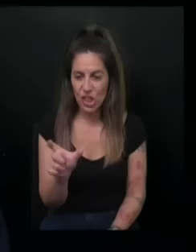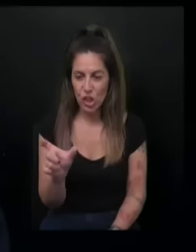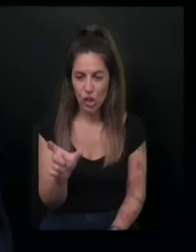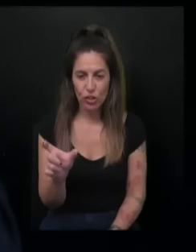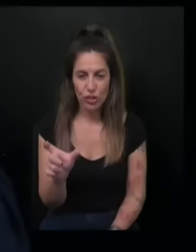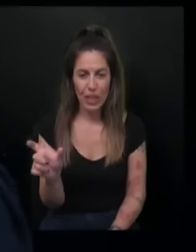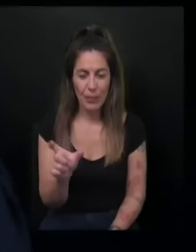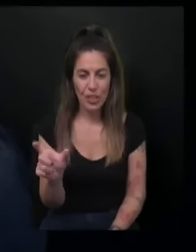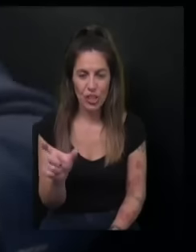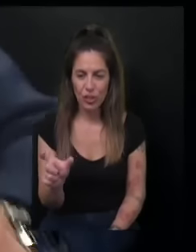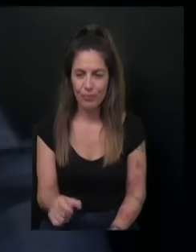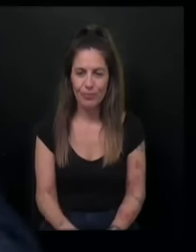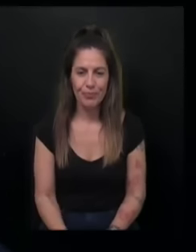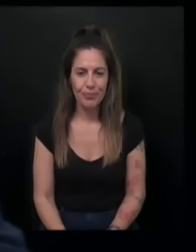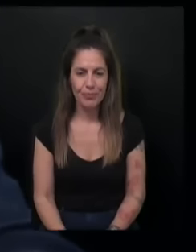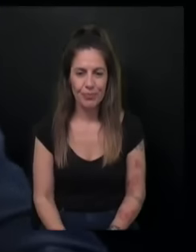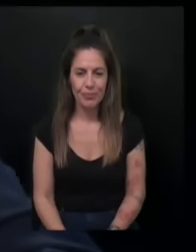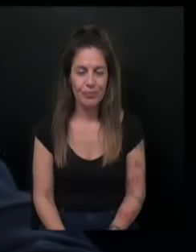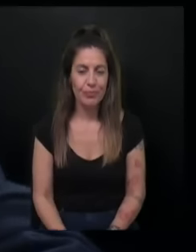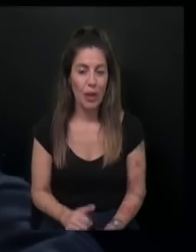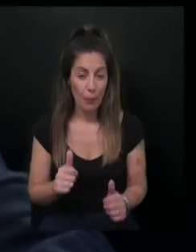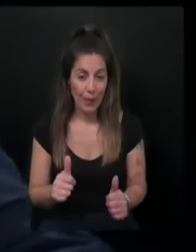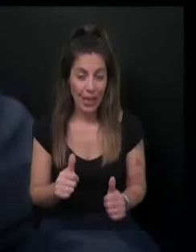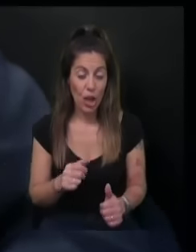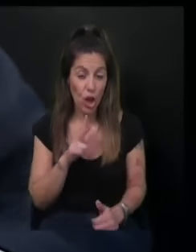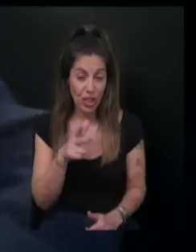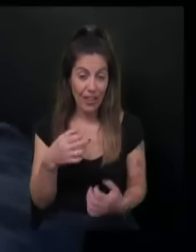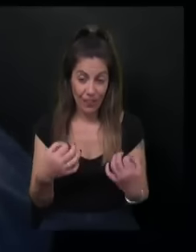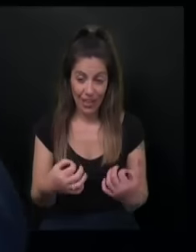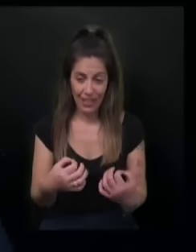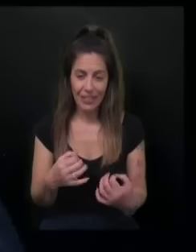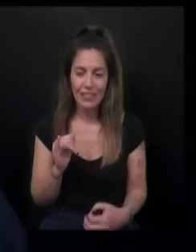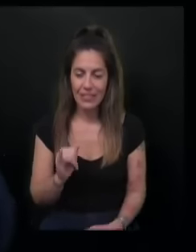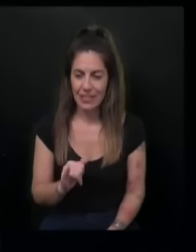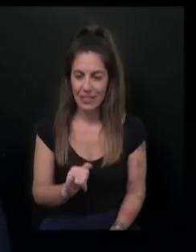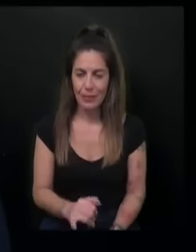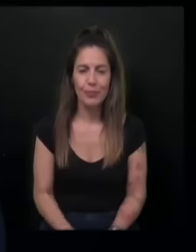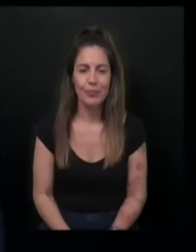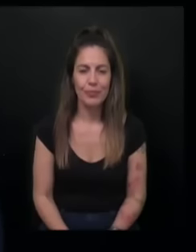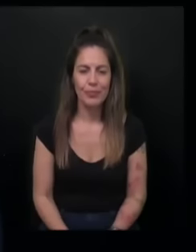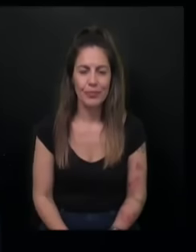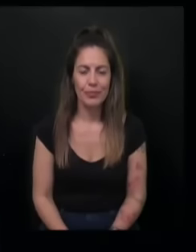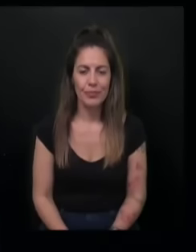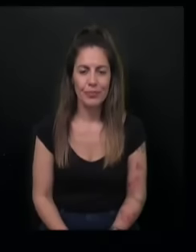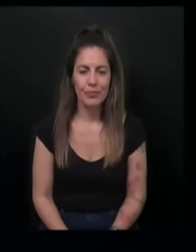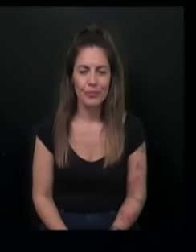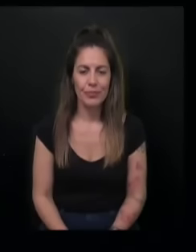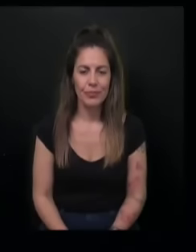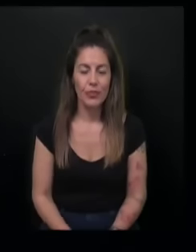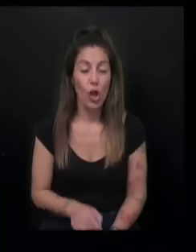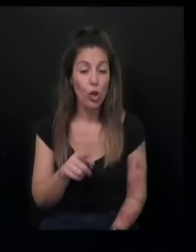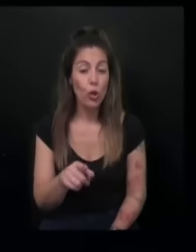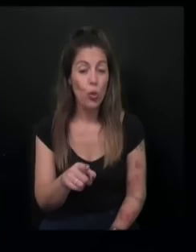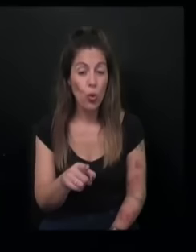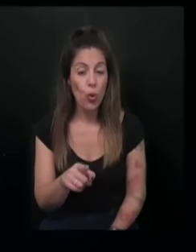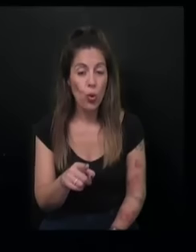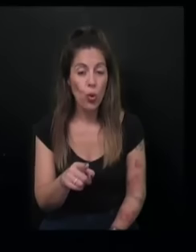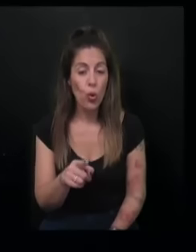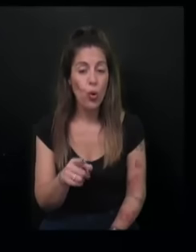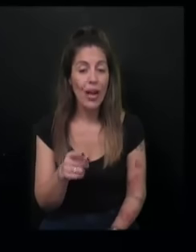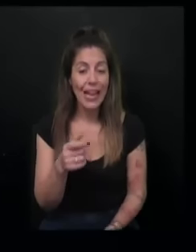peir está bien así que lo dije bien Sí claro eh tú estás en una en un